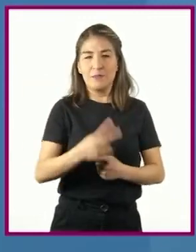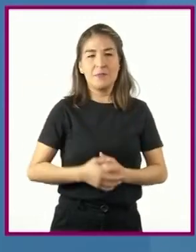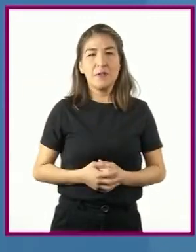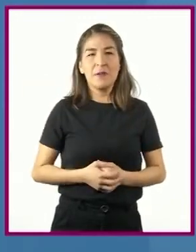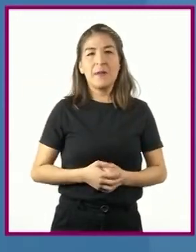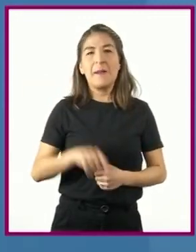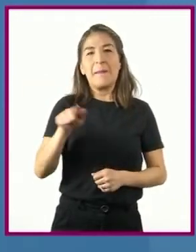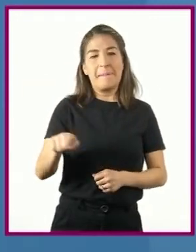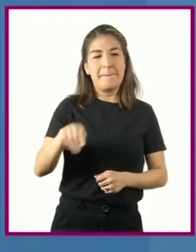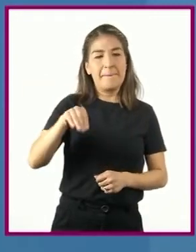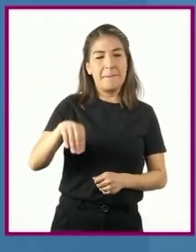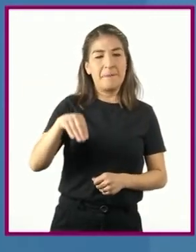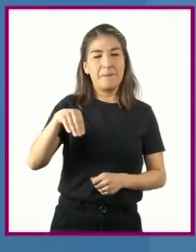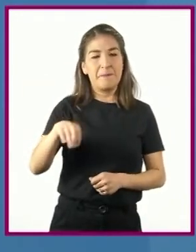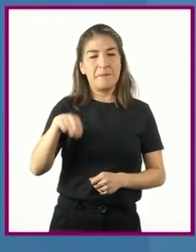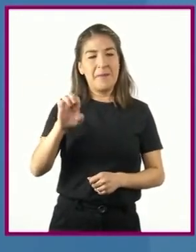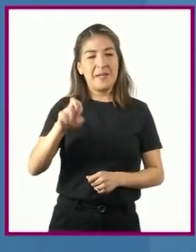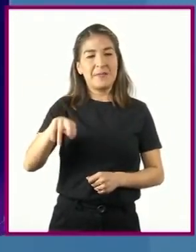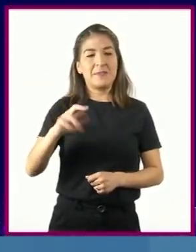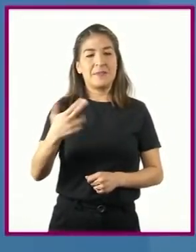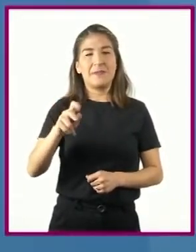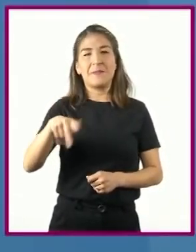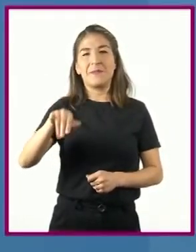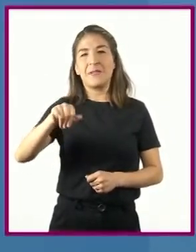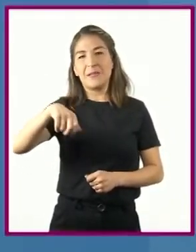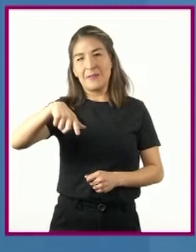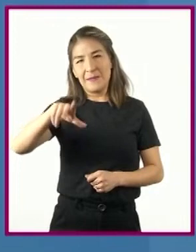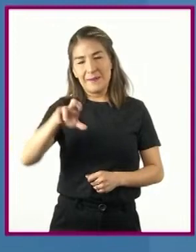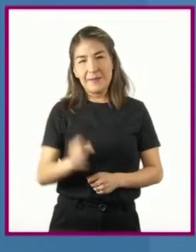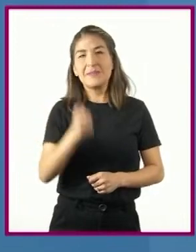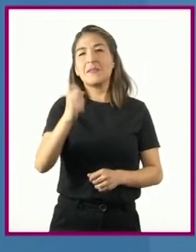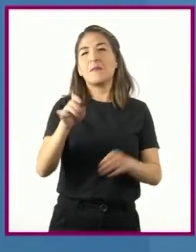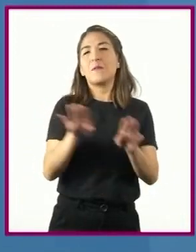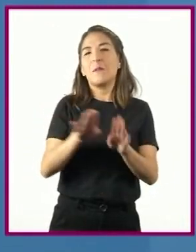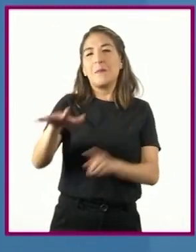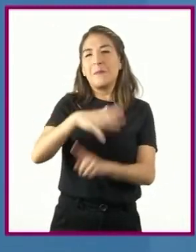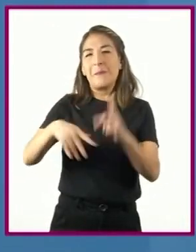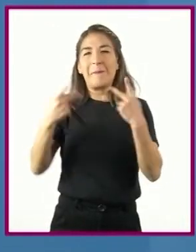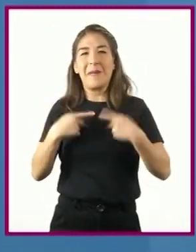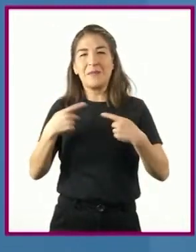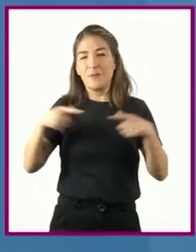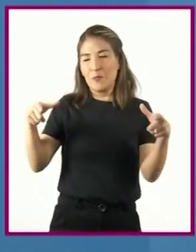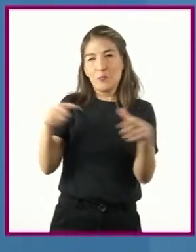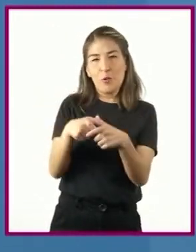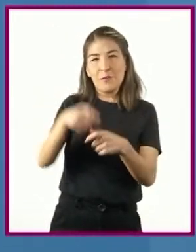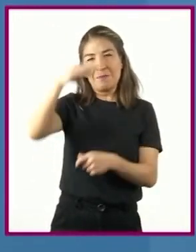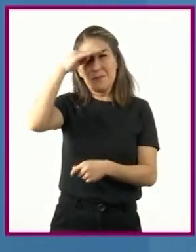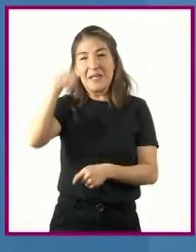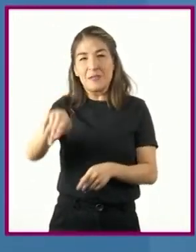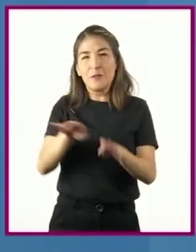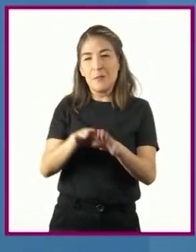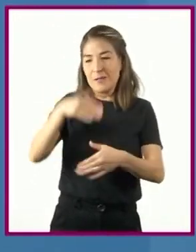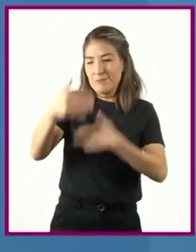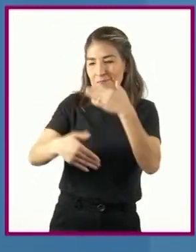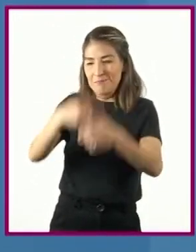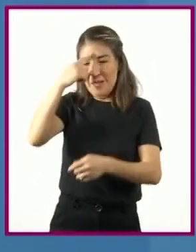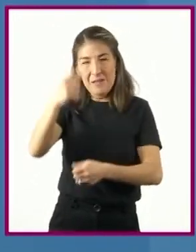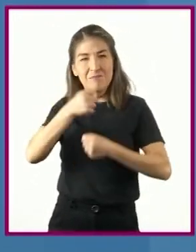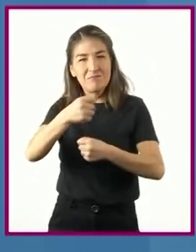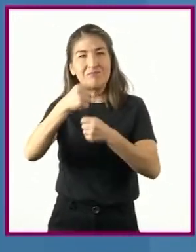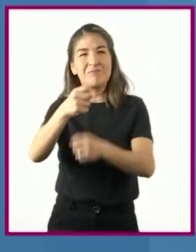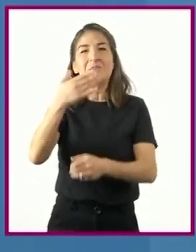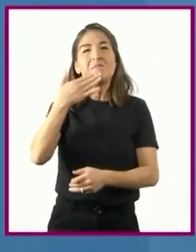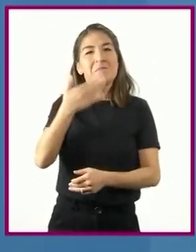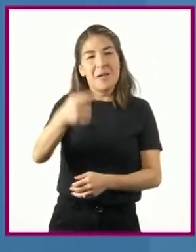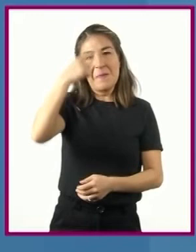los mencheviques, una minoría moderada que creía en la posibilidad de que el capitalismo avanzara hacia las